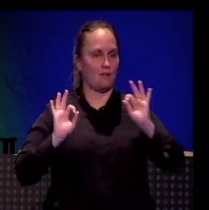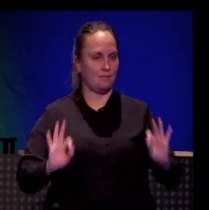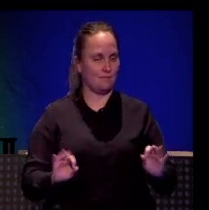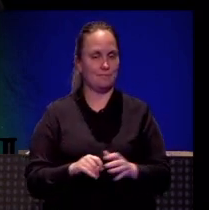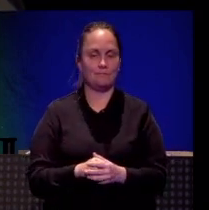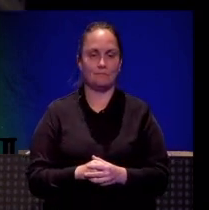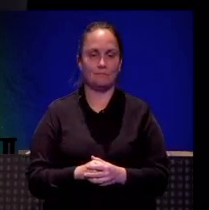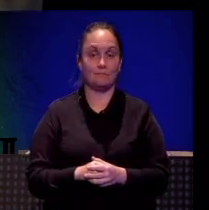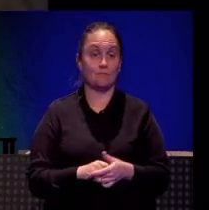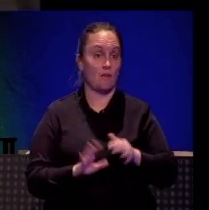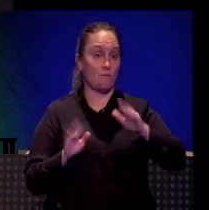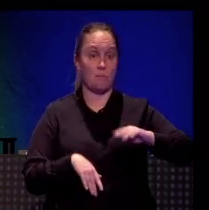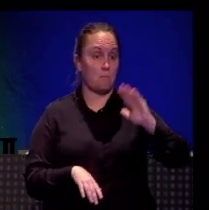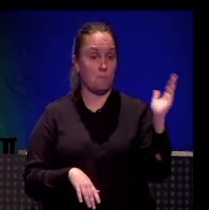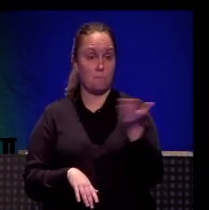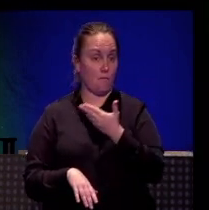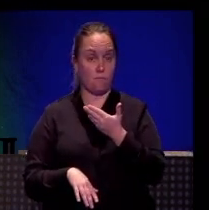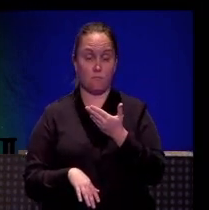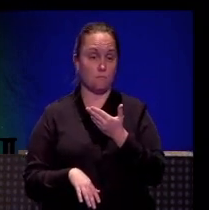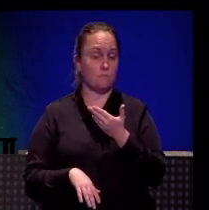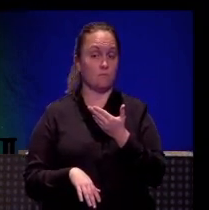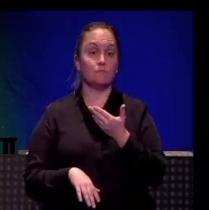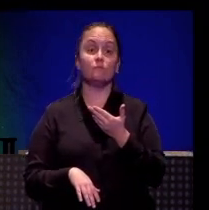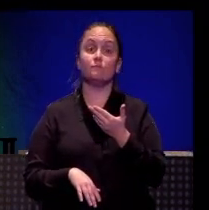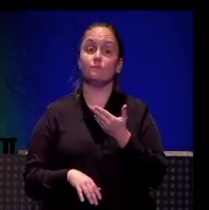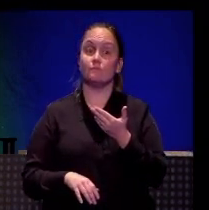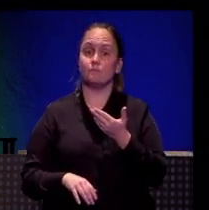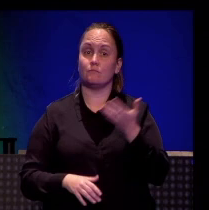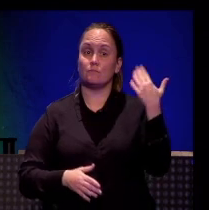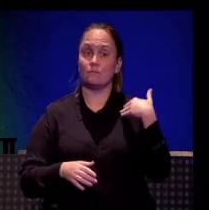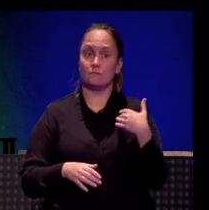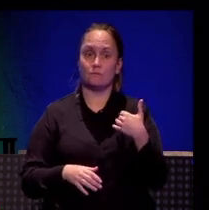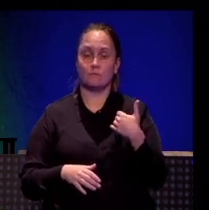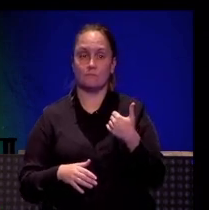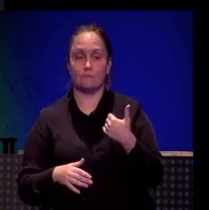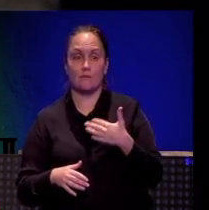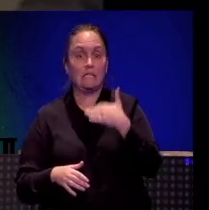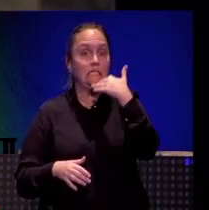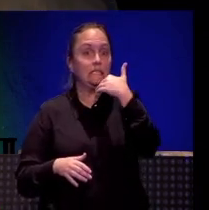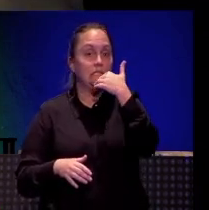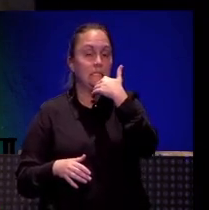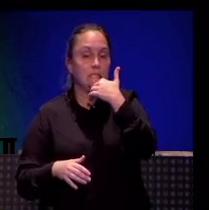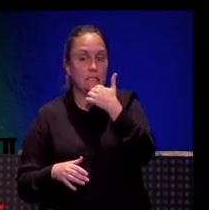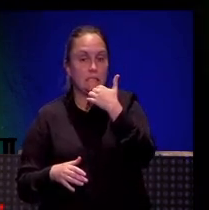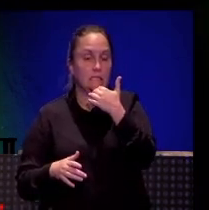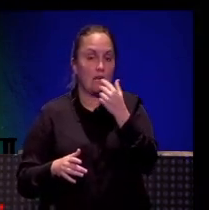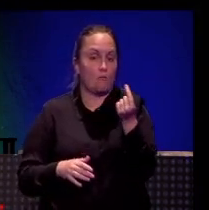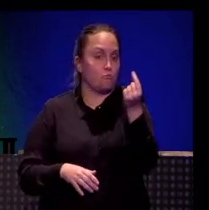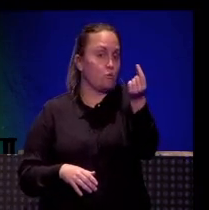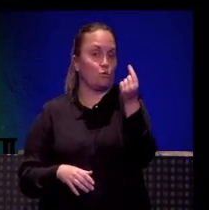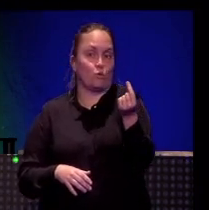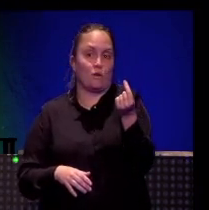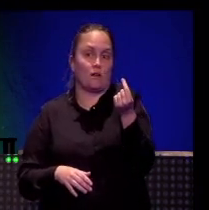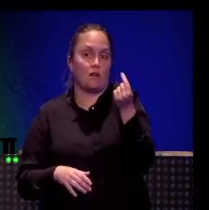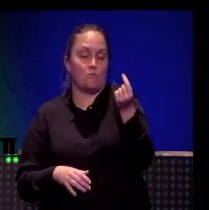lesión y bueno estuve con un pie fuera mejor dicho más que más que adentro siempre los